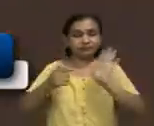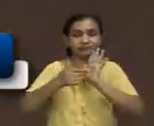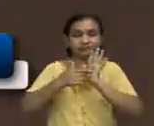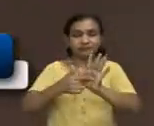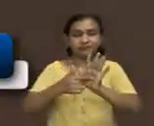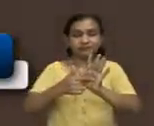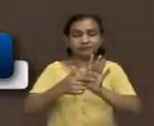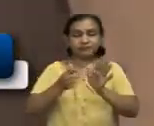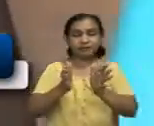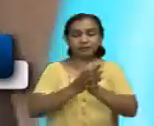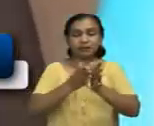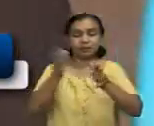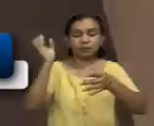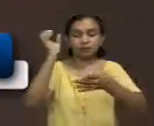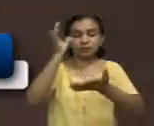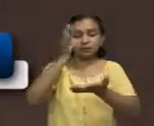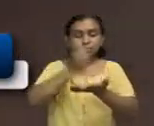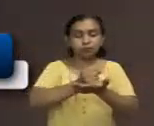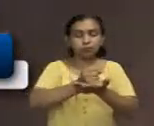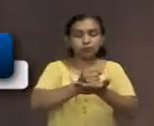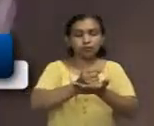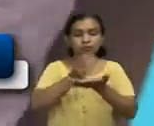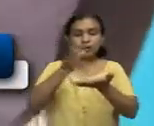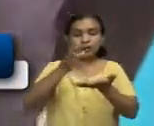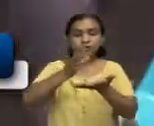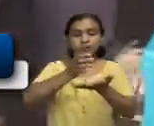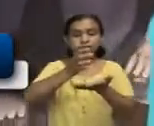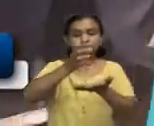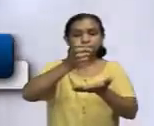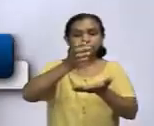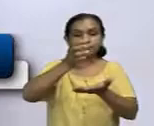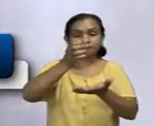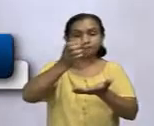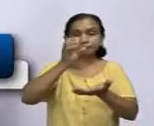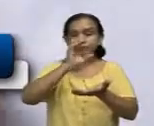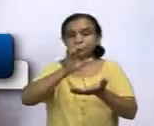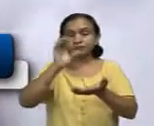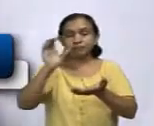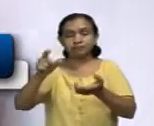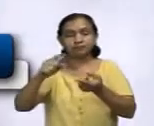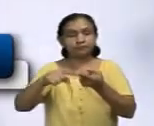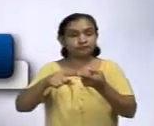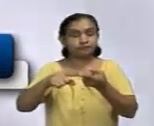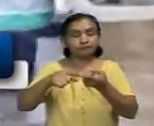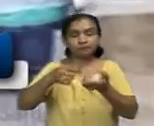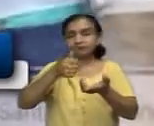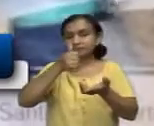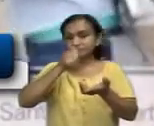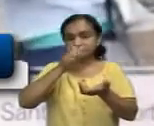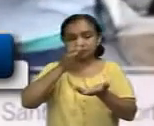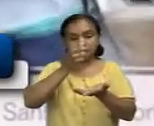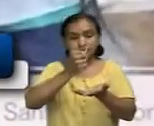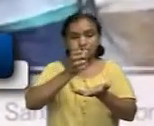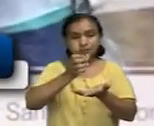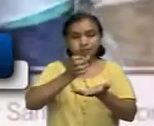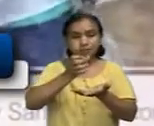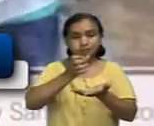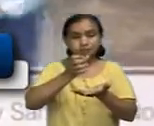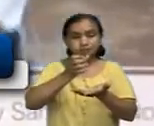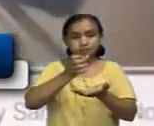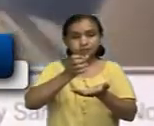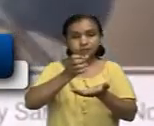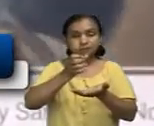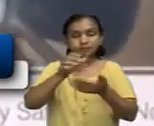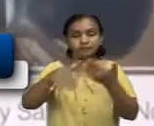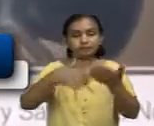bolsitas de plástico, botellas de gaseosa, de algún refresco. Sí. Y ahí viene